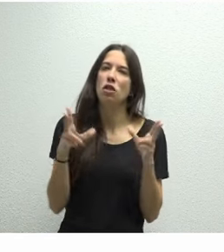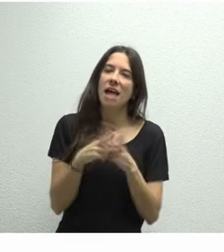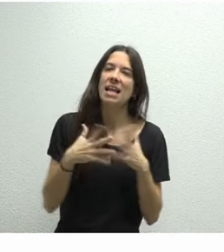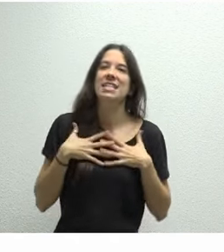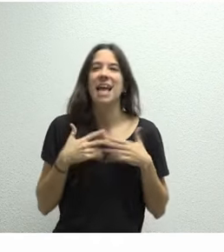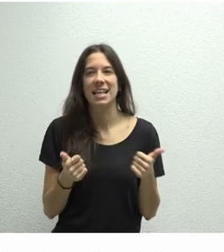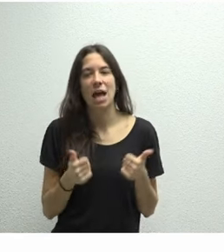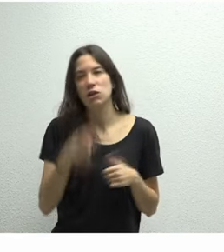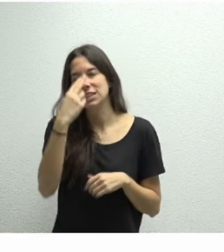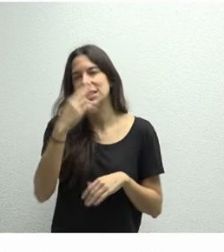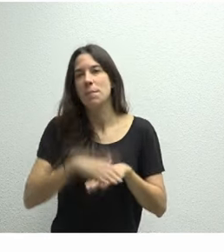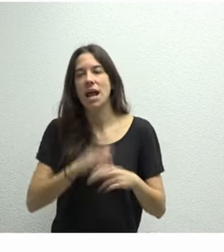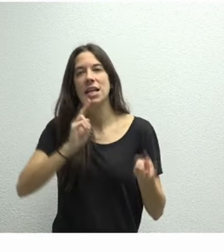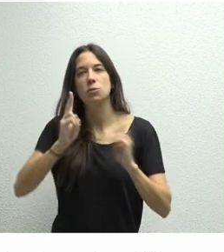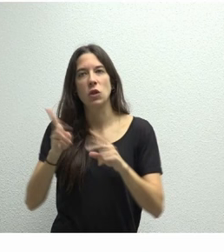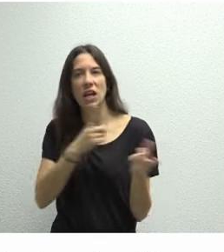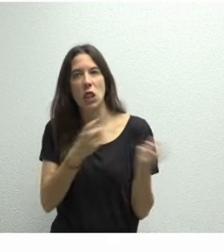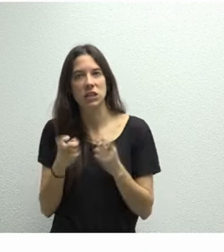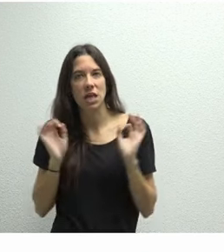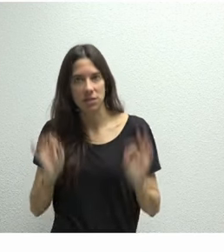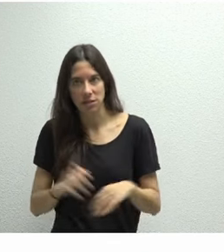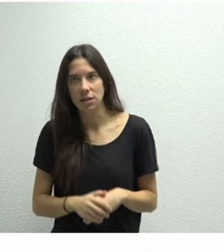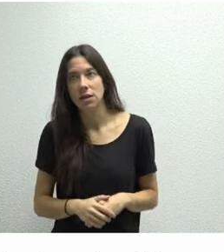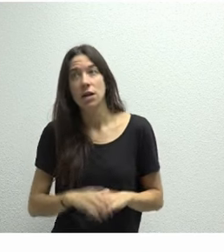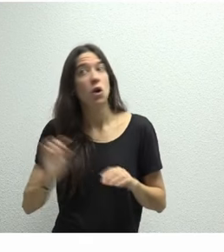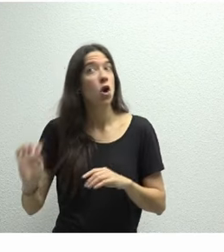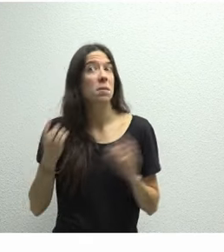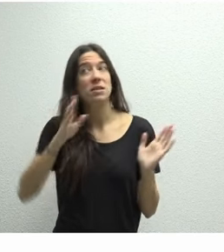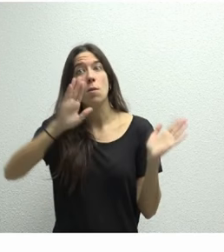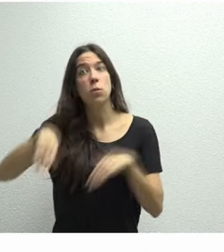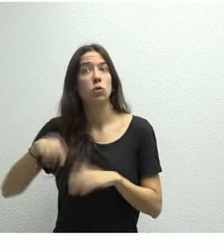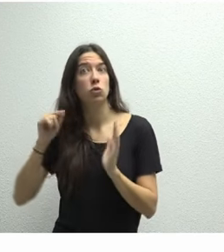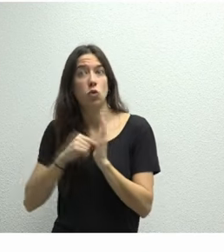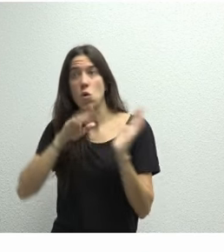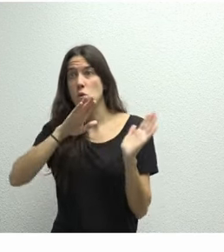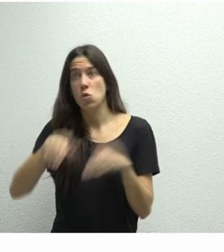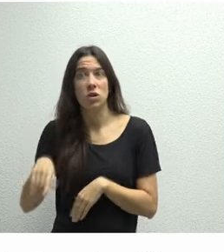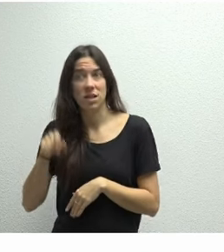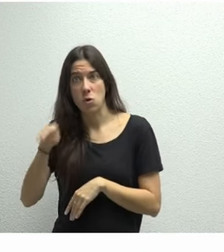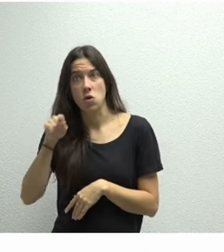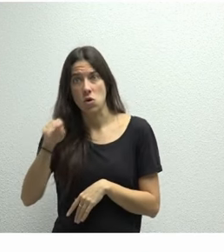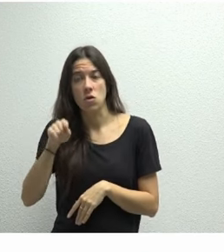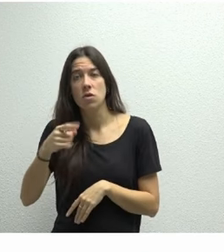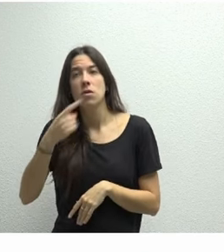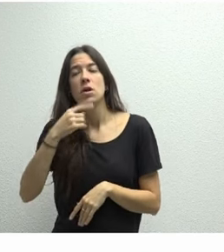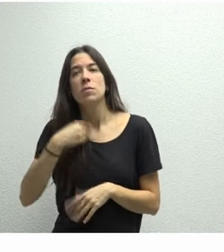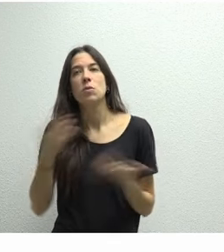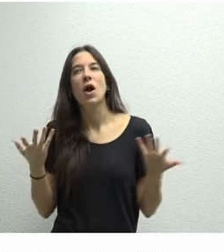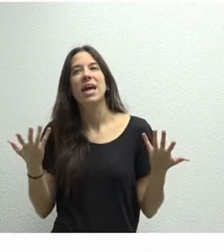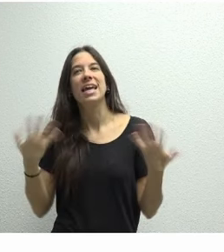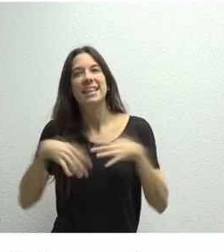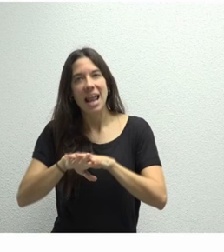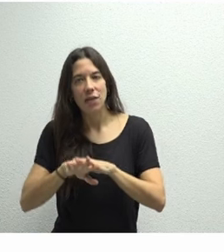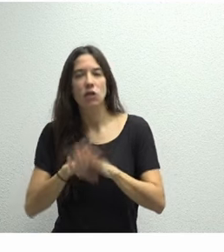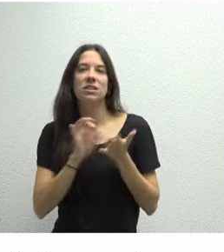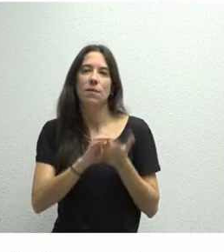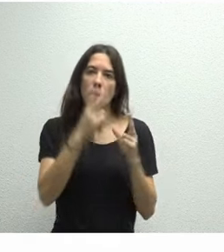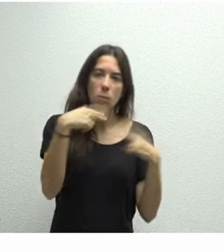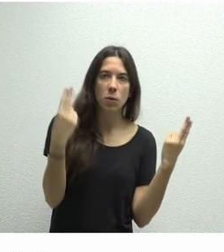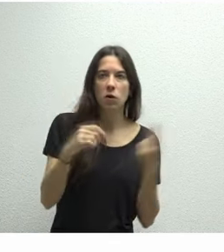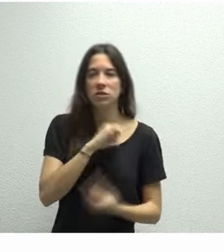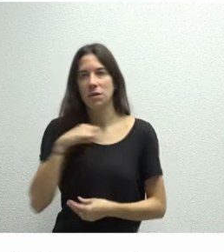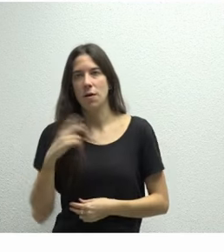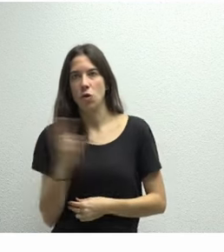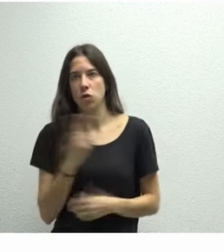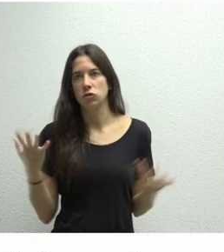para dar respuesta a esas necesidades sobre todo en este último punto que señala gowin de la interacción entre servicios públicos y privados no